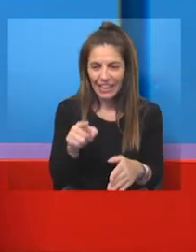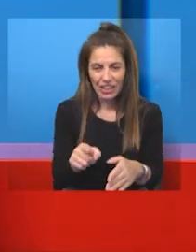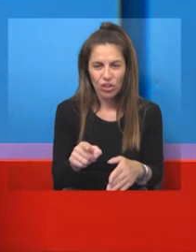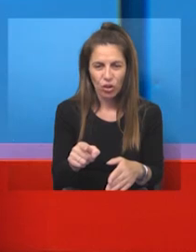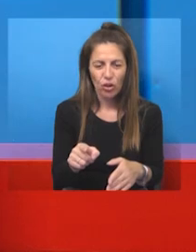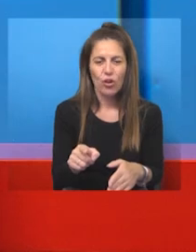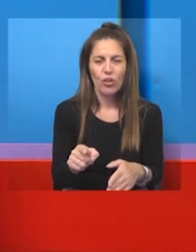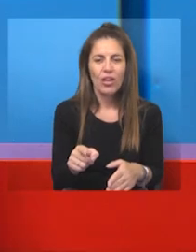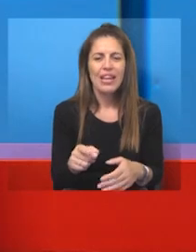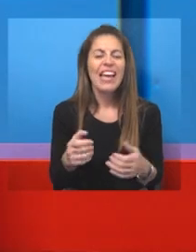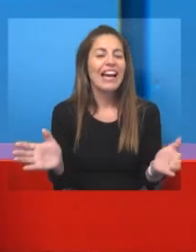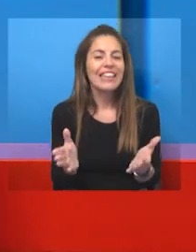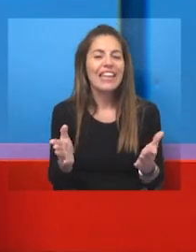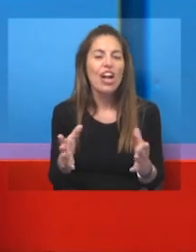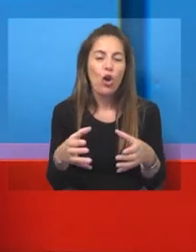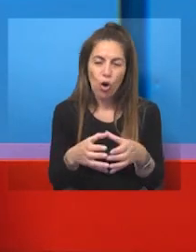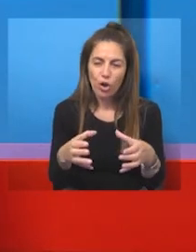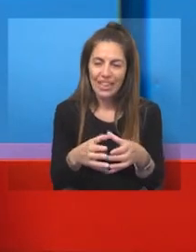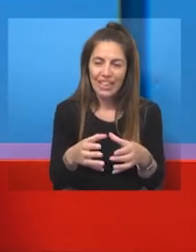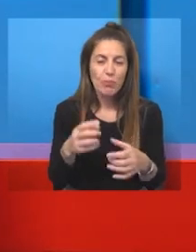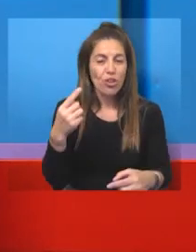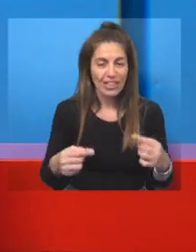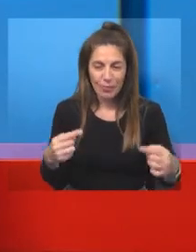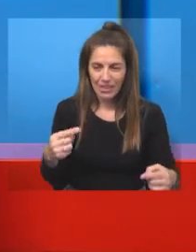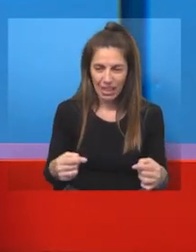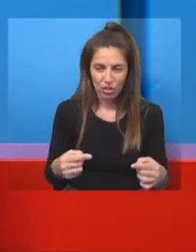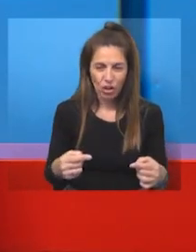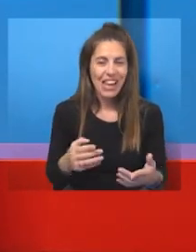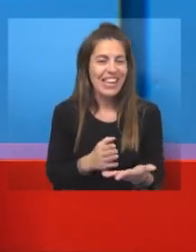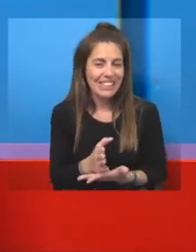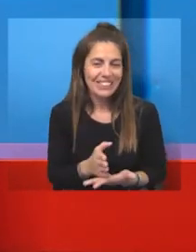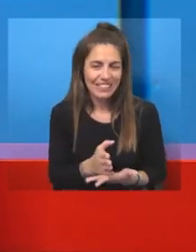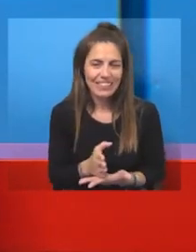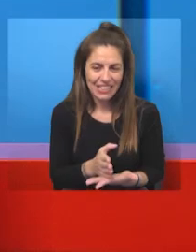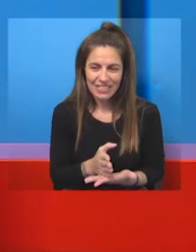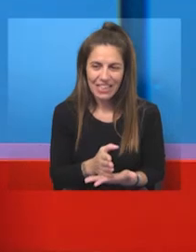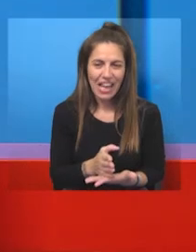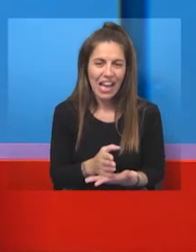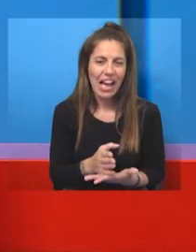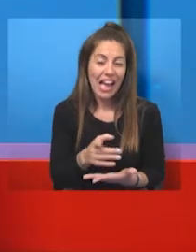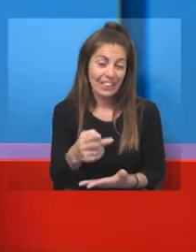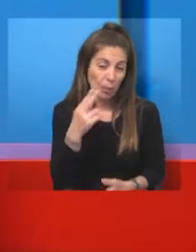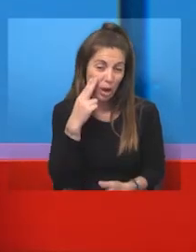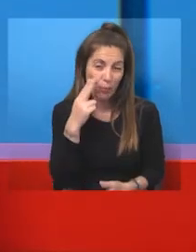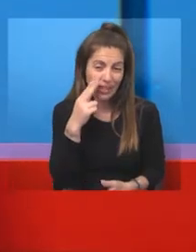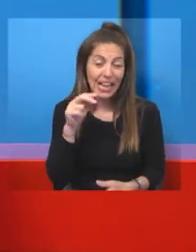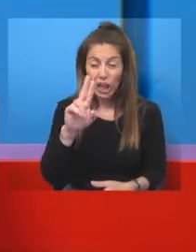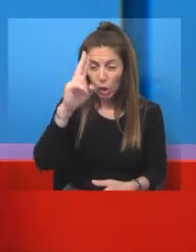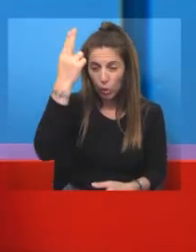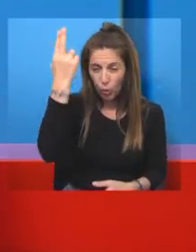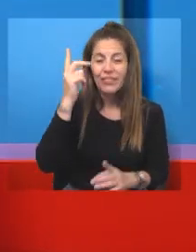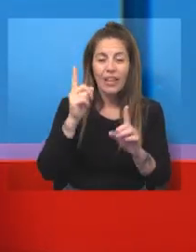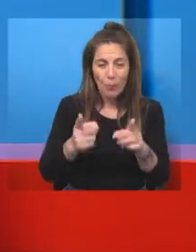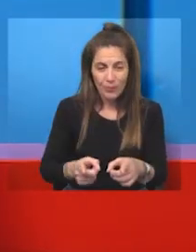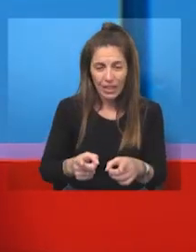y eh digamos generar con equipos interdisciplinarios la asistencia a a este tipo de problemática que el Uruguay